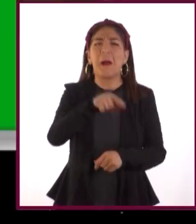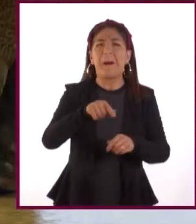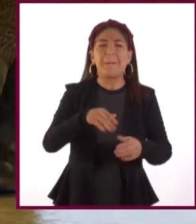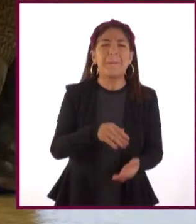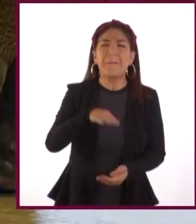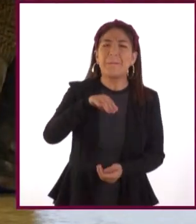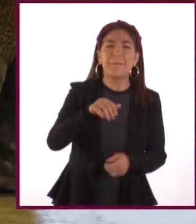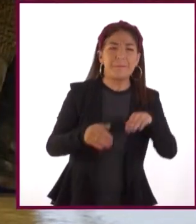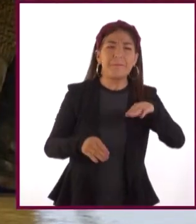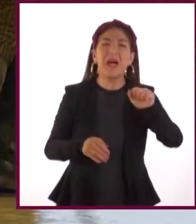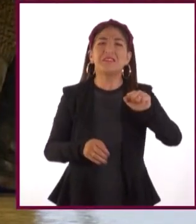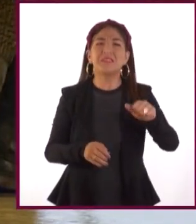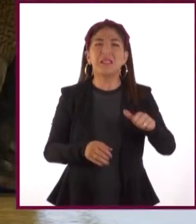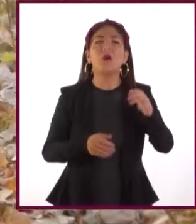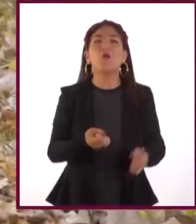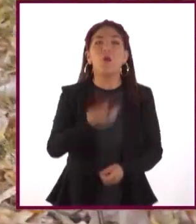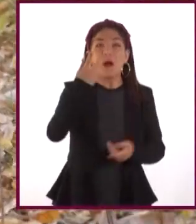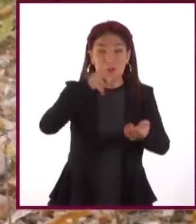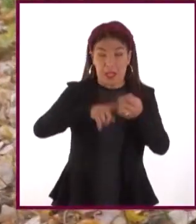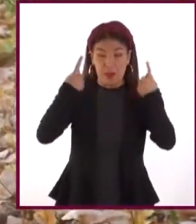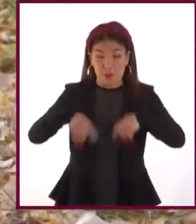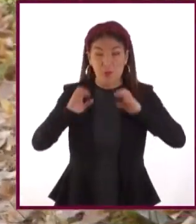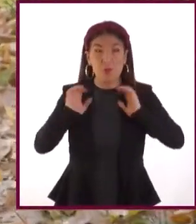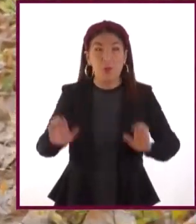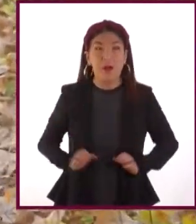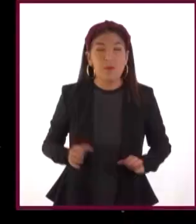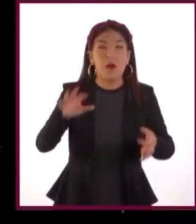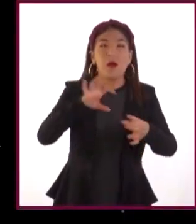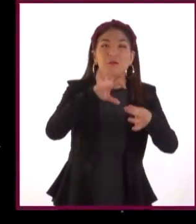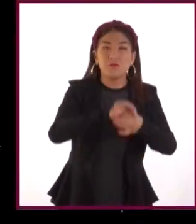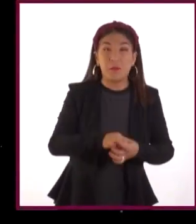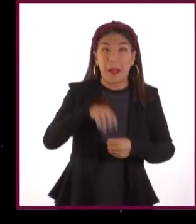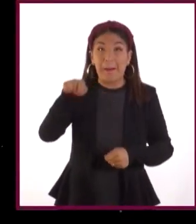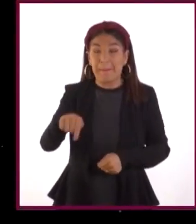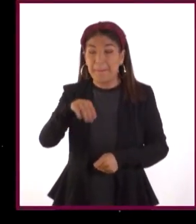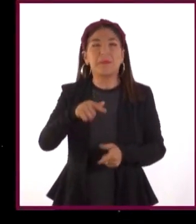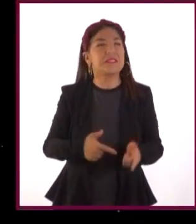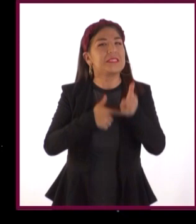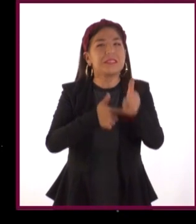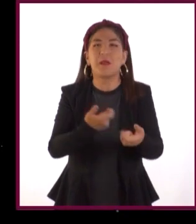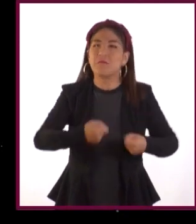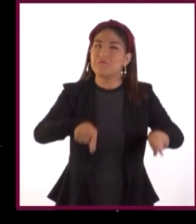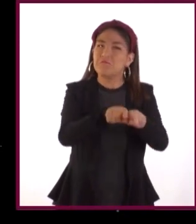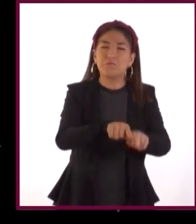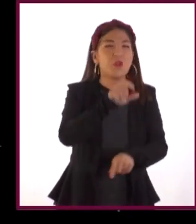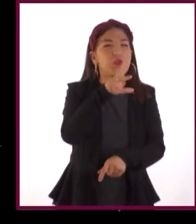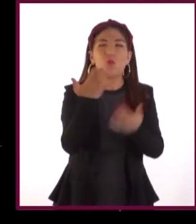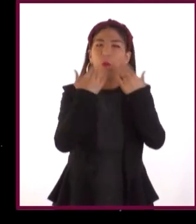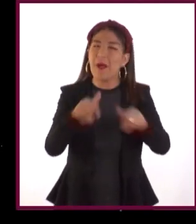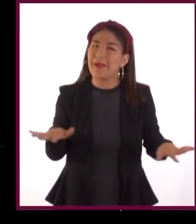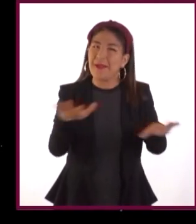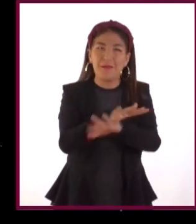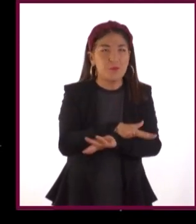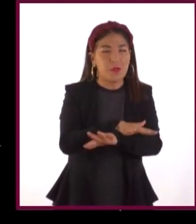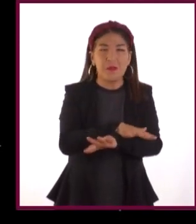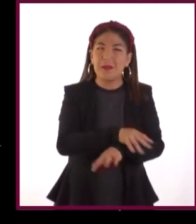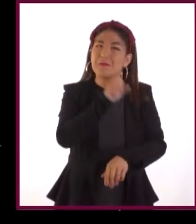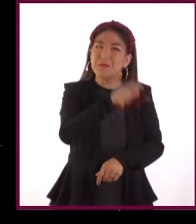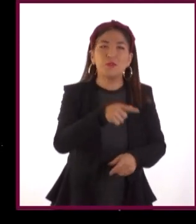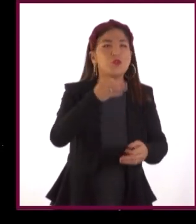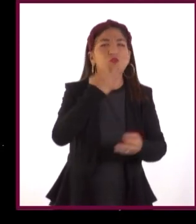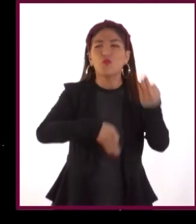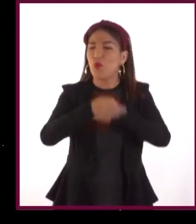Newton de acuerdo a la unidad de medida estándar del sistema inglés. Se mide con un dinamómetro. La fórmula para determinar el peso